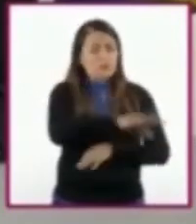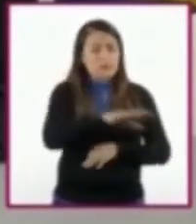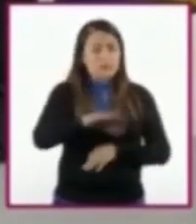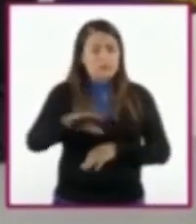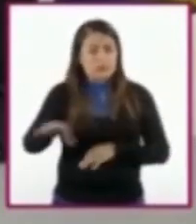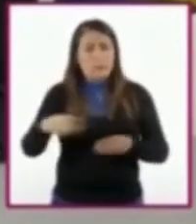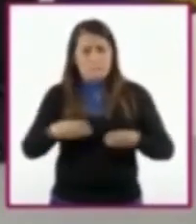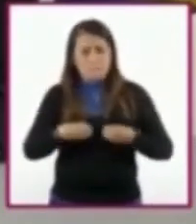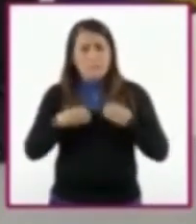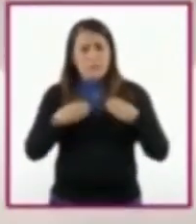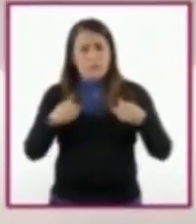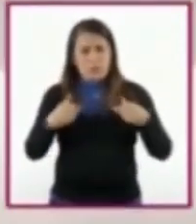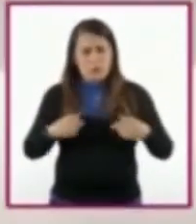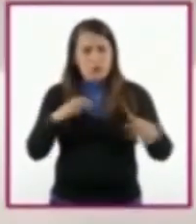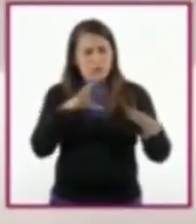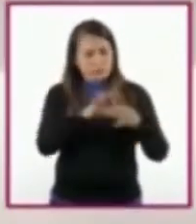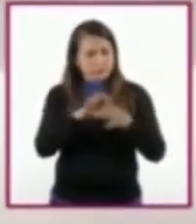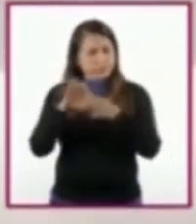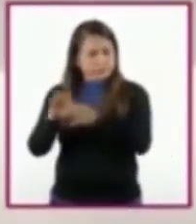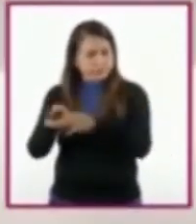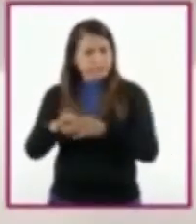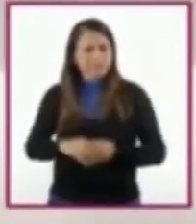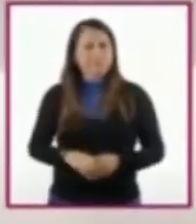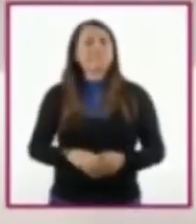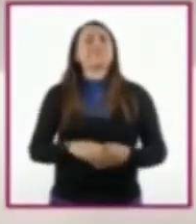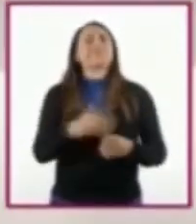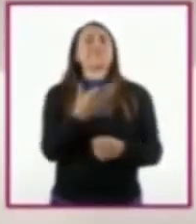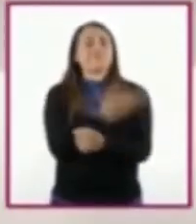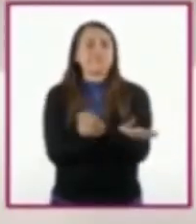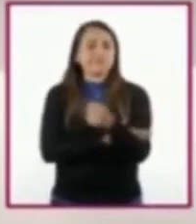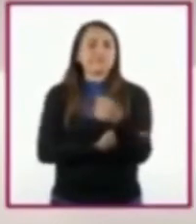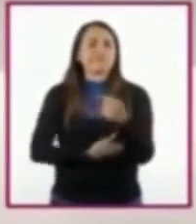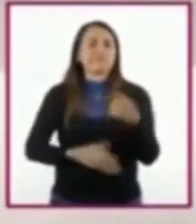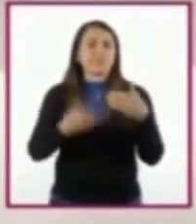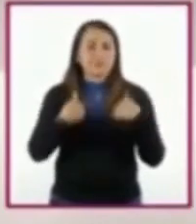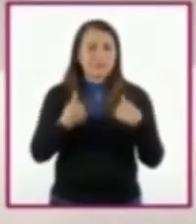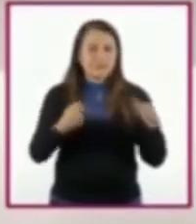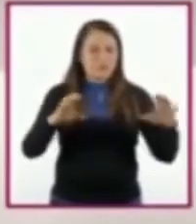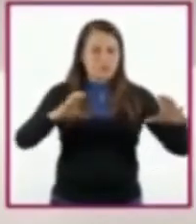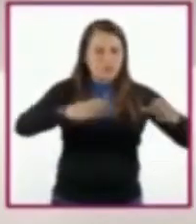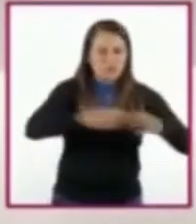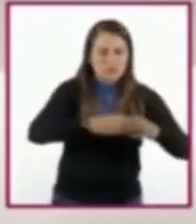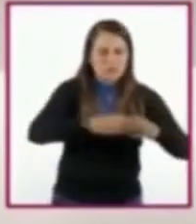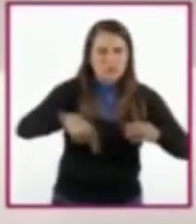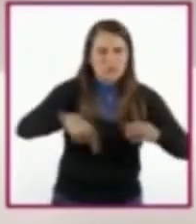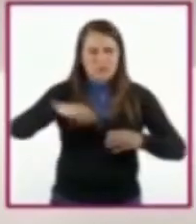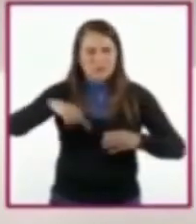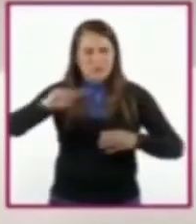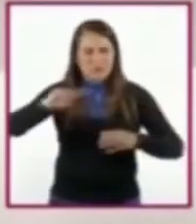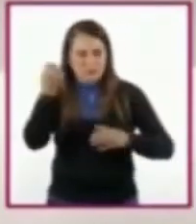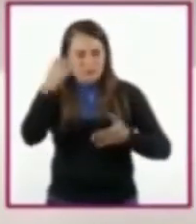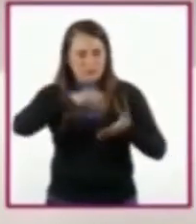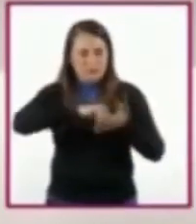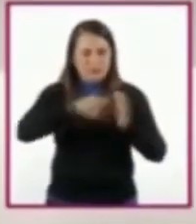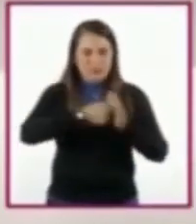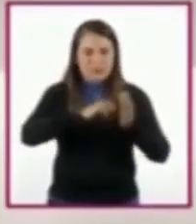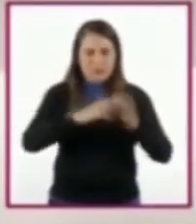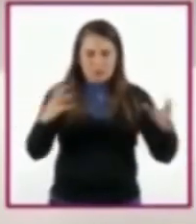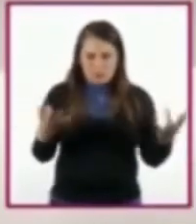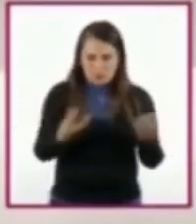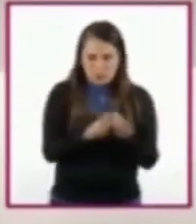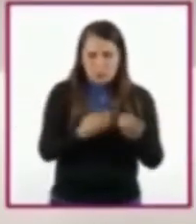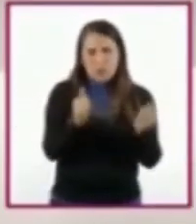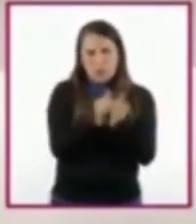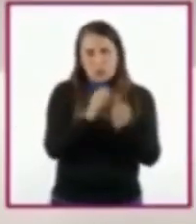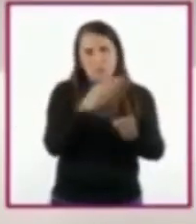humana. Ahora comprendo cómo un campo tecnológico tiene un conjunto de técnicas que se involucran con los materiales,